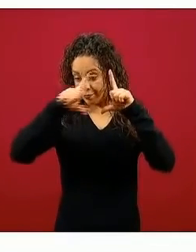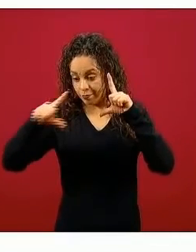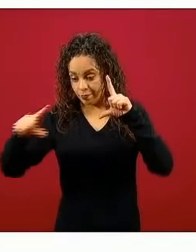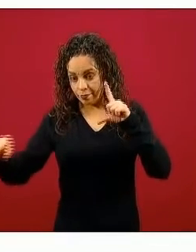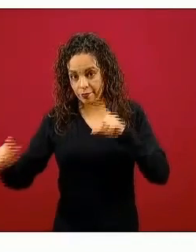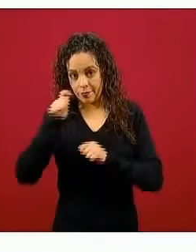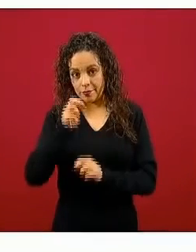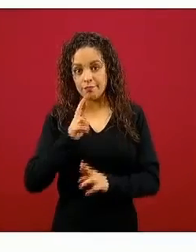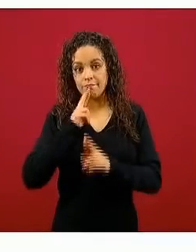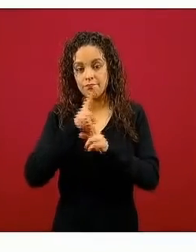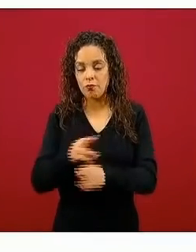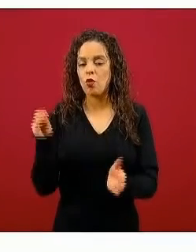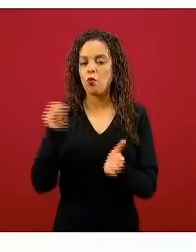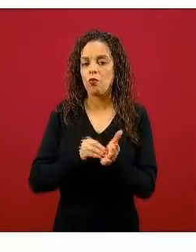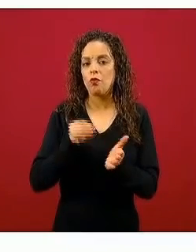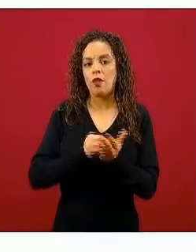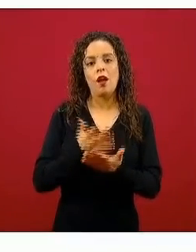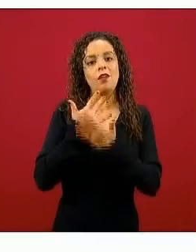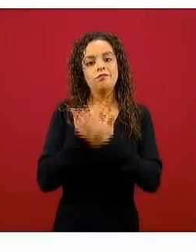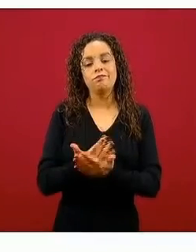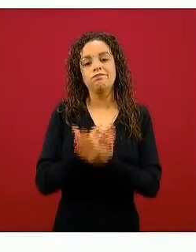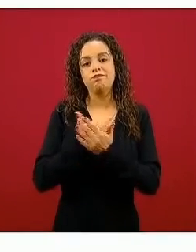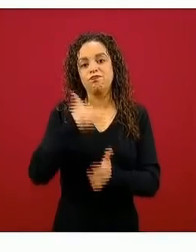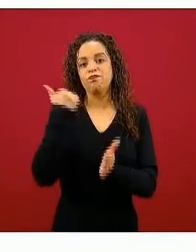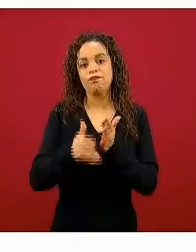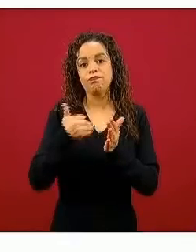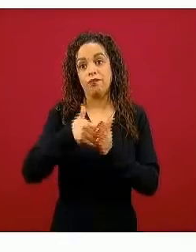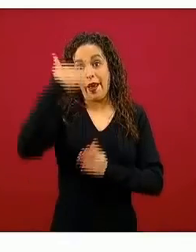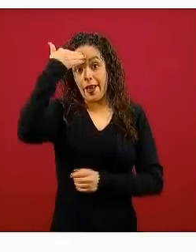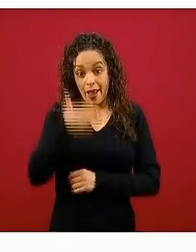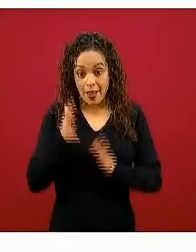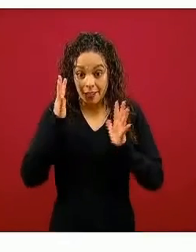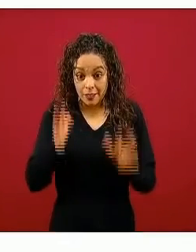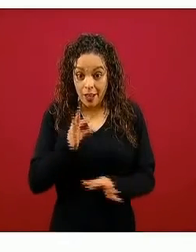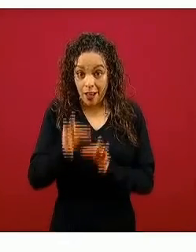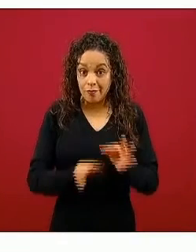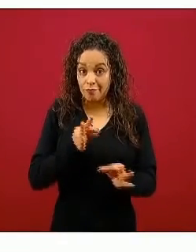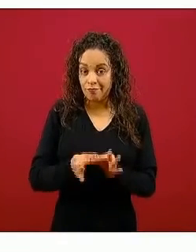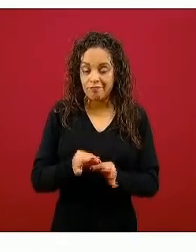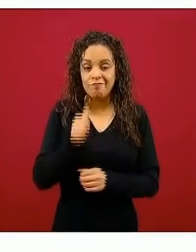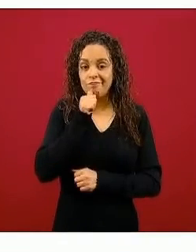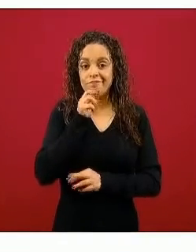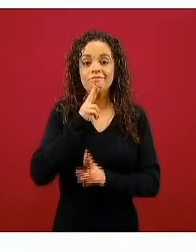resultados aún pendientes de conocerse, aquí también están las defunciones que están